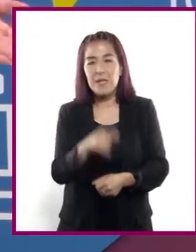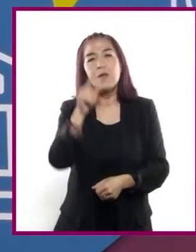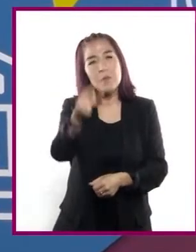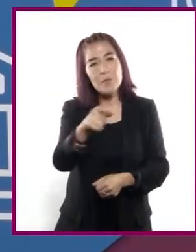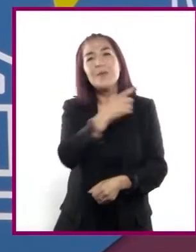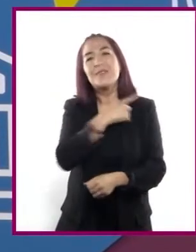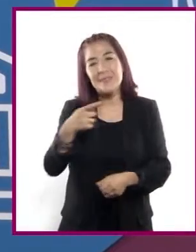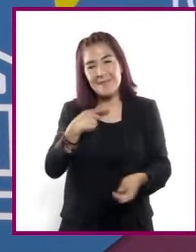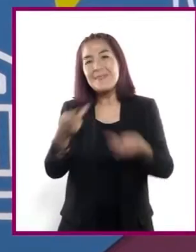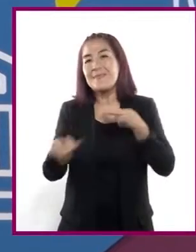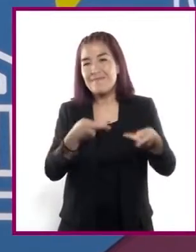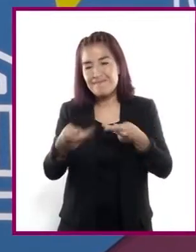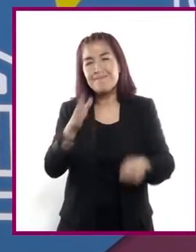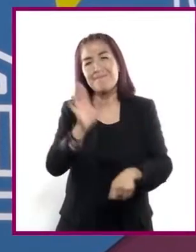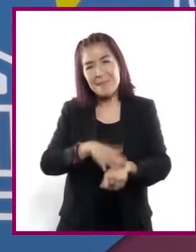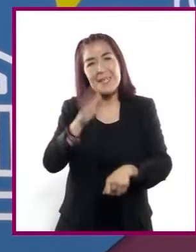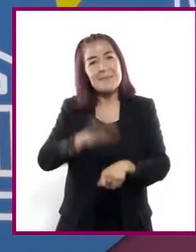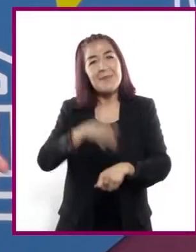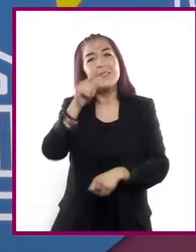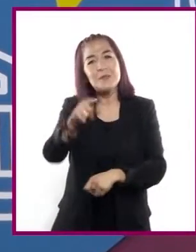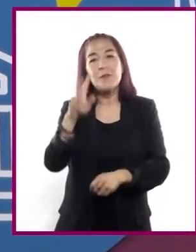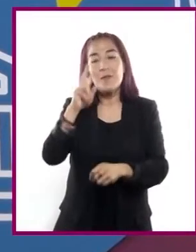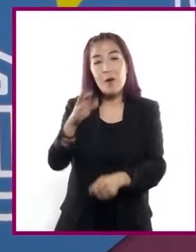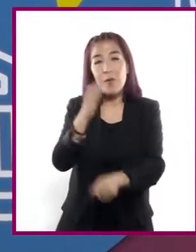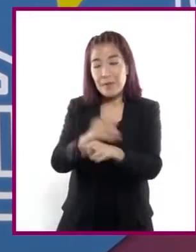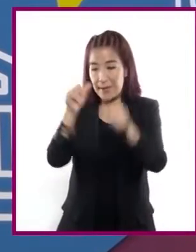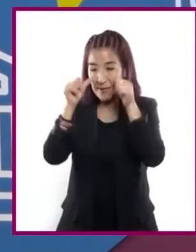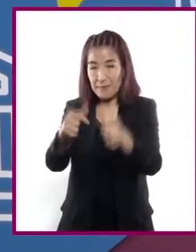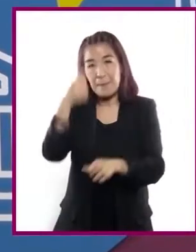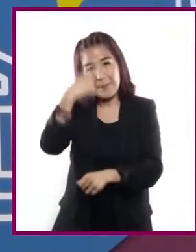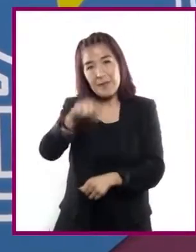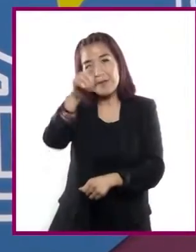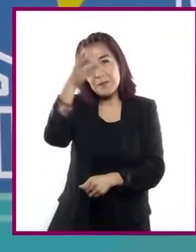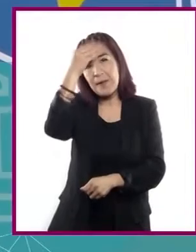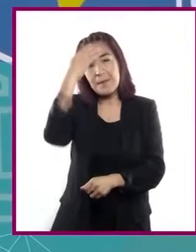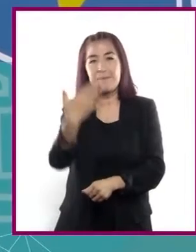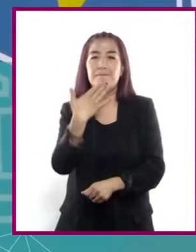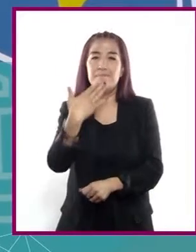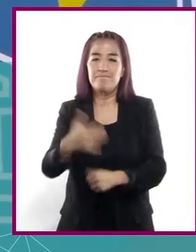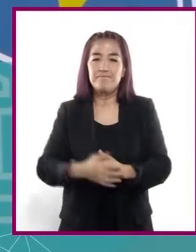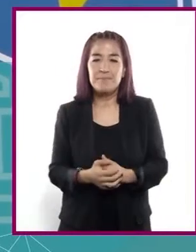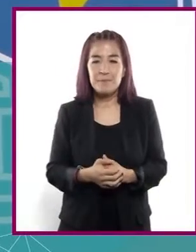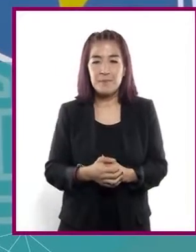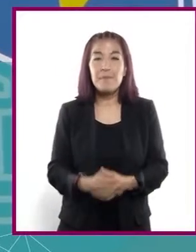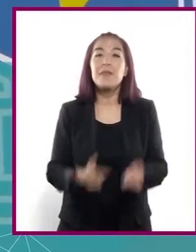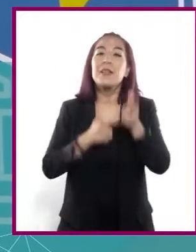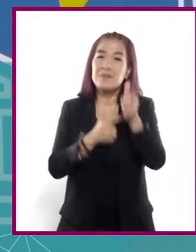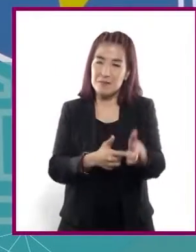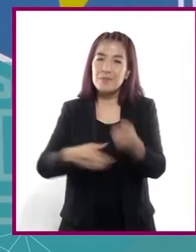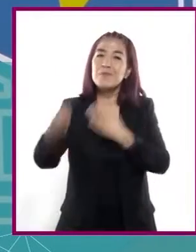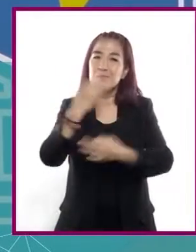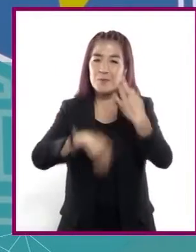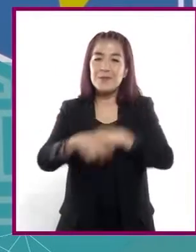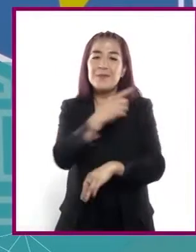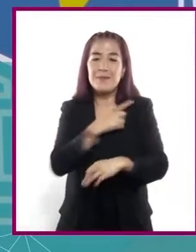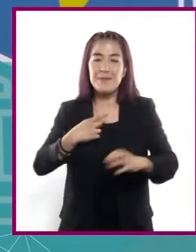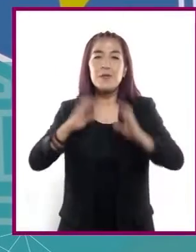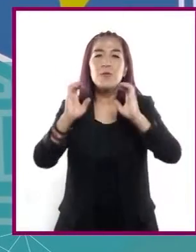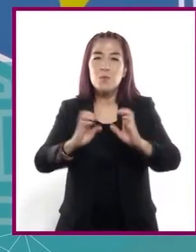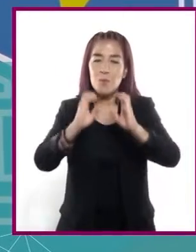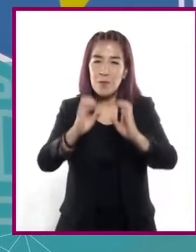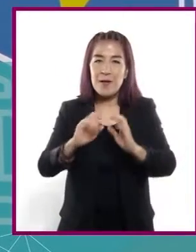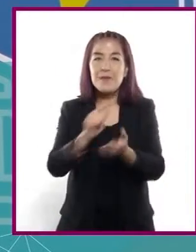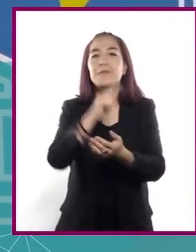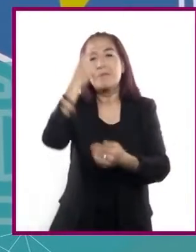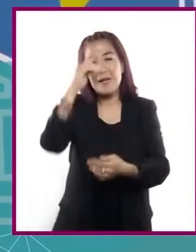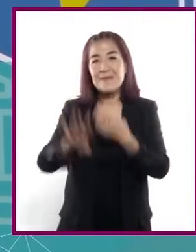a seguir preparándose y atender los contenidos que fortalecerán sus aprendizajes. Sigamos tomando las medidas de prevención